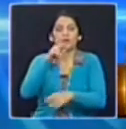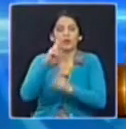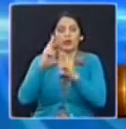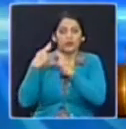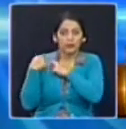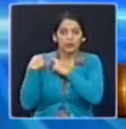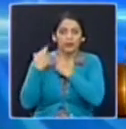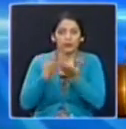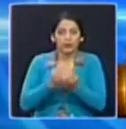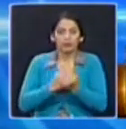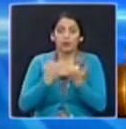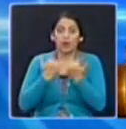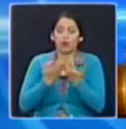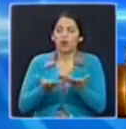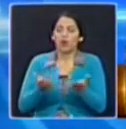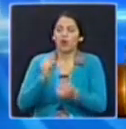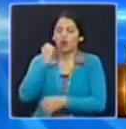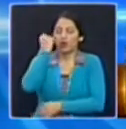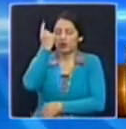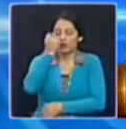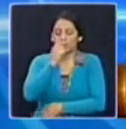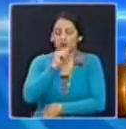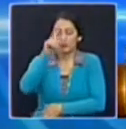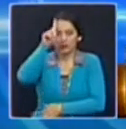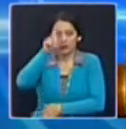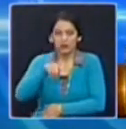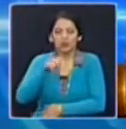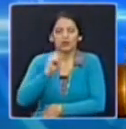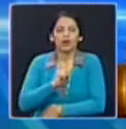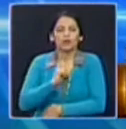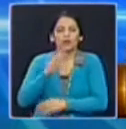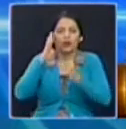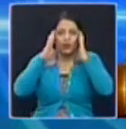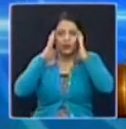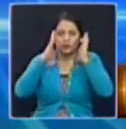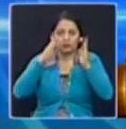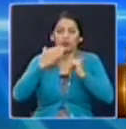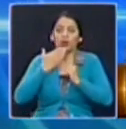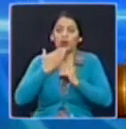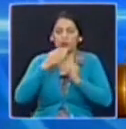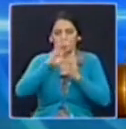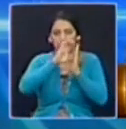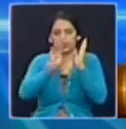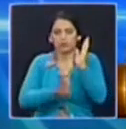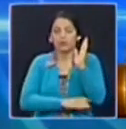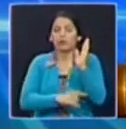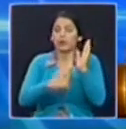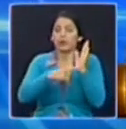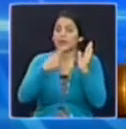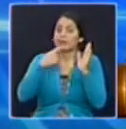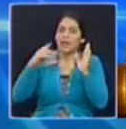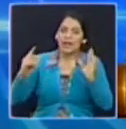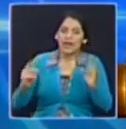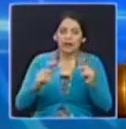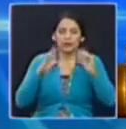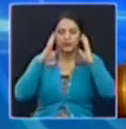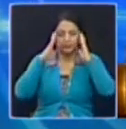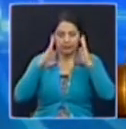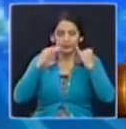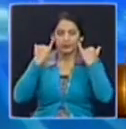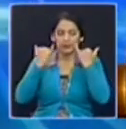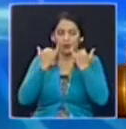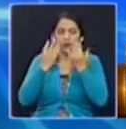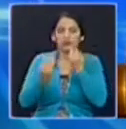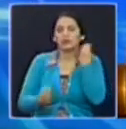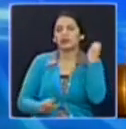estas precauciones que la propia Constitución establece. Hoy tenemos entonces la admisibilidad. El día de hoy